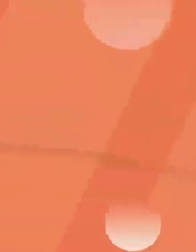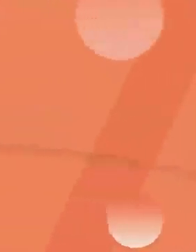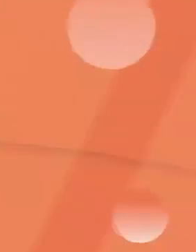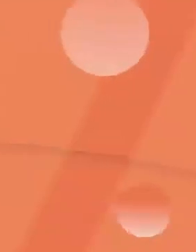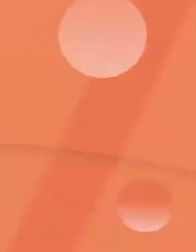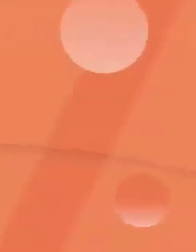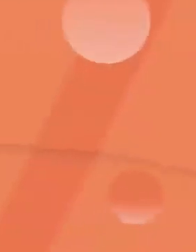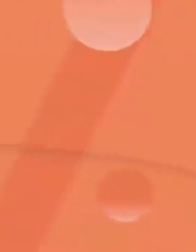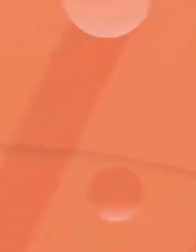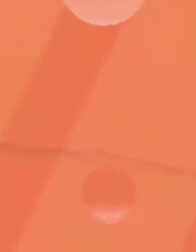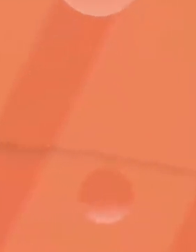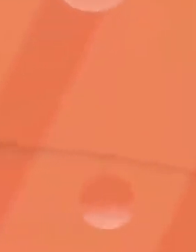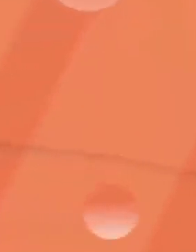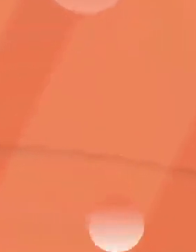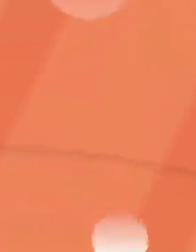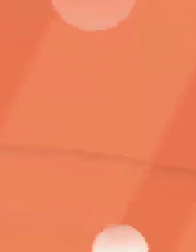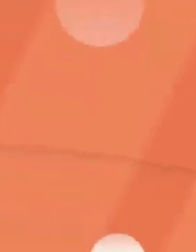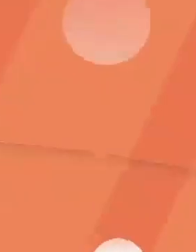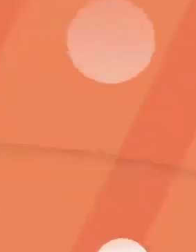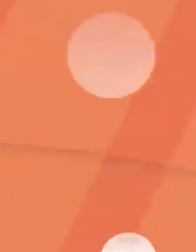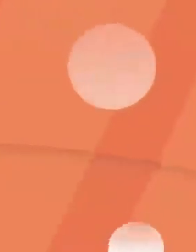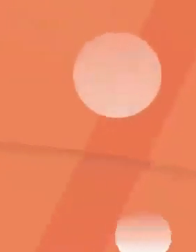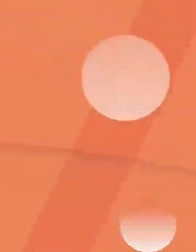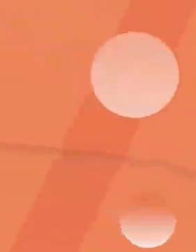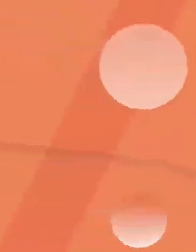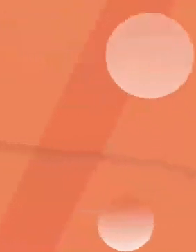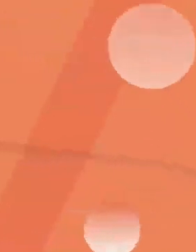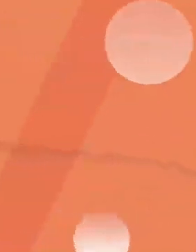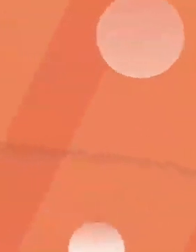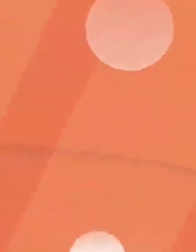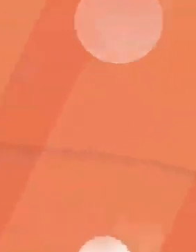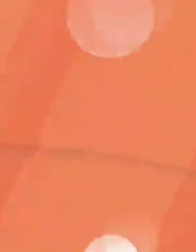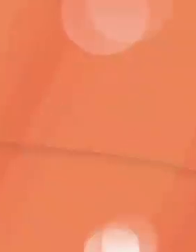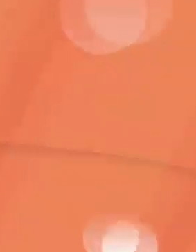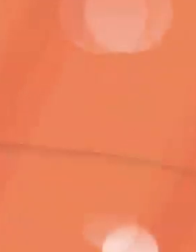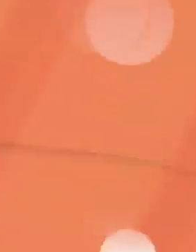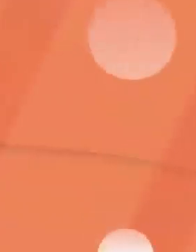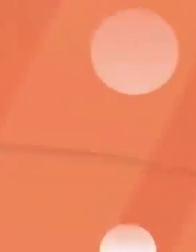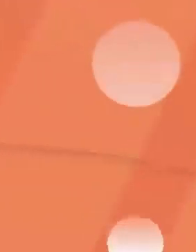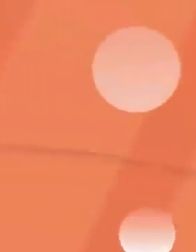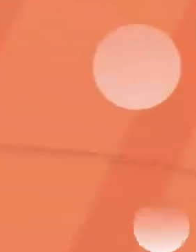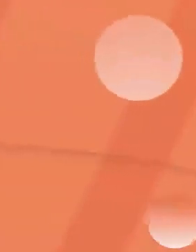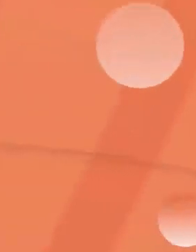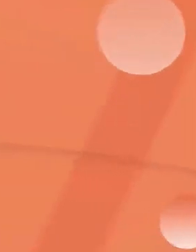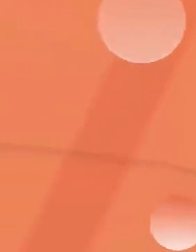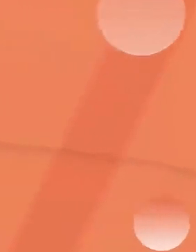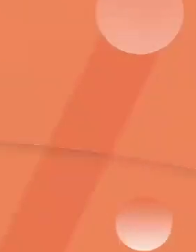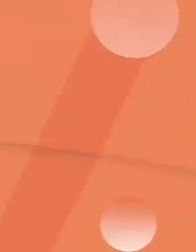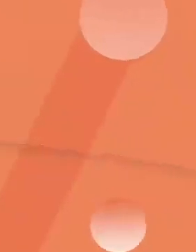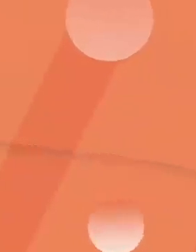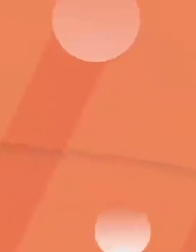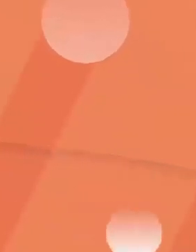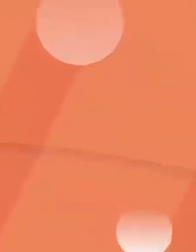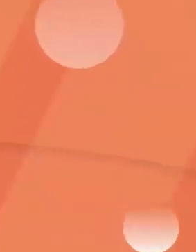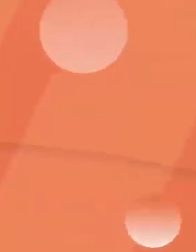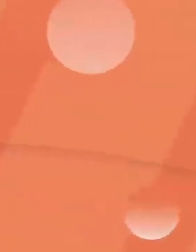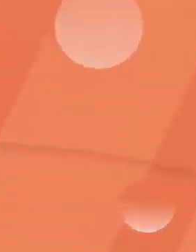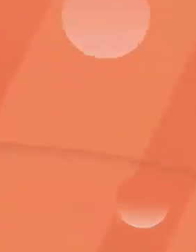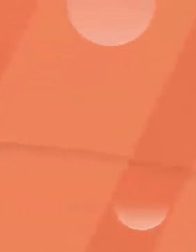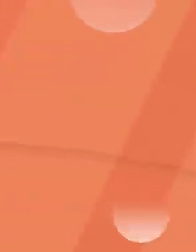¿Pueden identificar qué cambia en el significado cuando añaden o quitan los prefijos y sufijos?